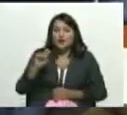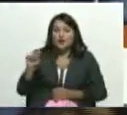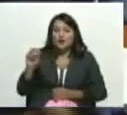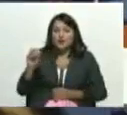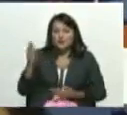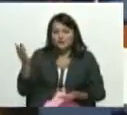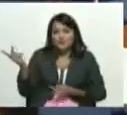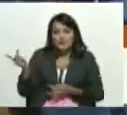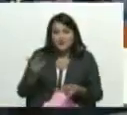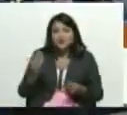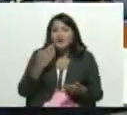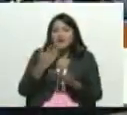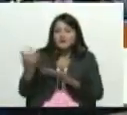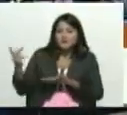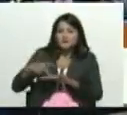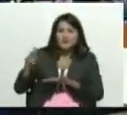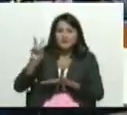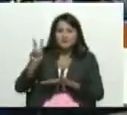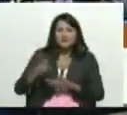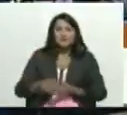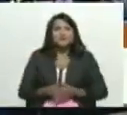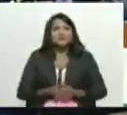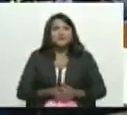Muchas gracias por estar con nosotros